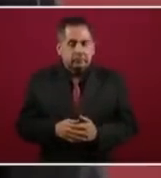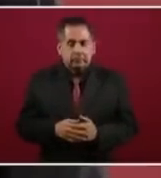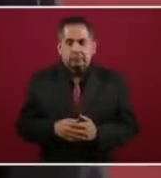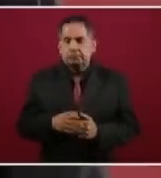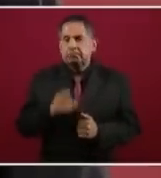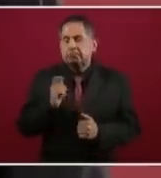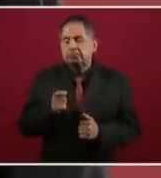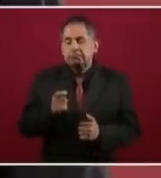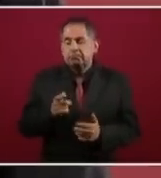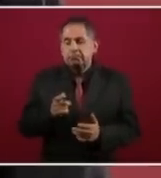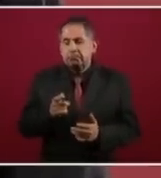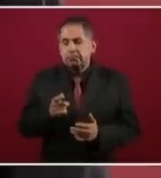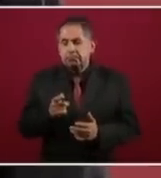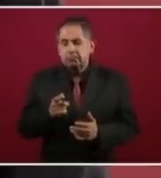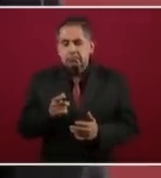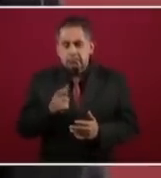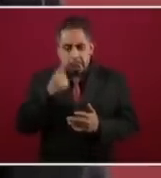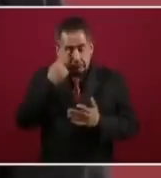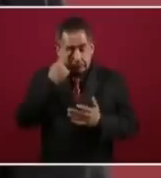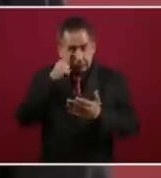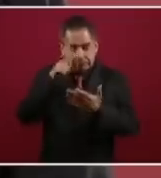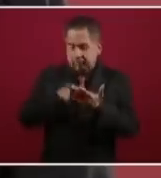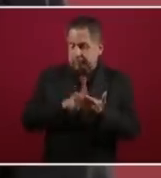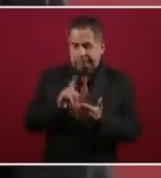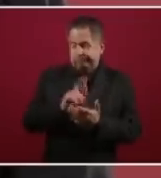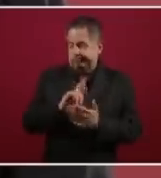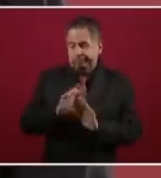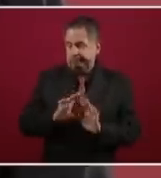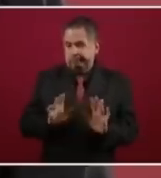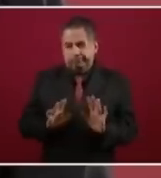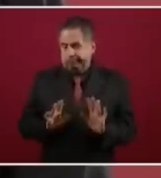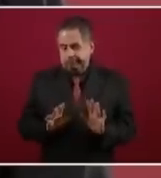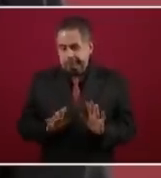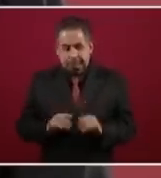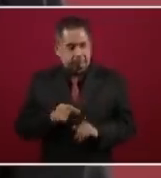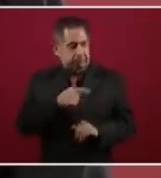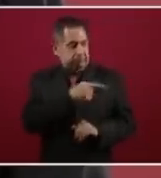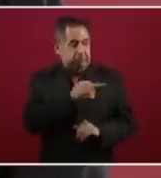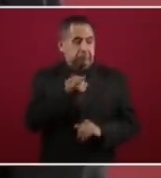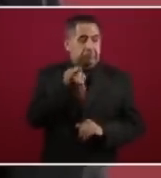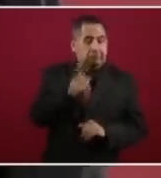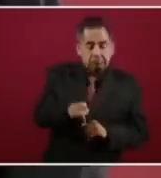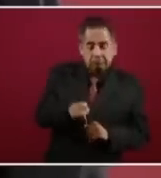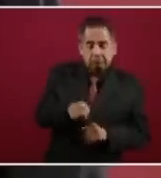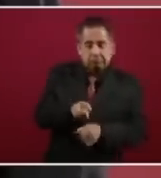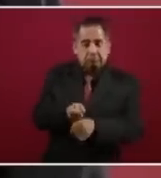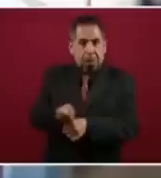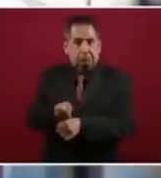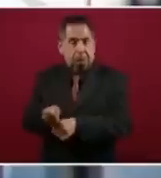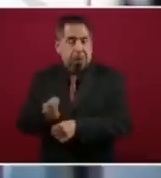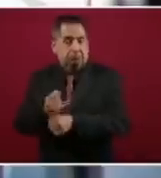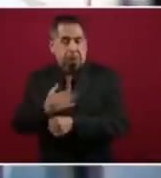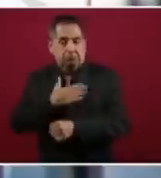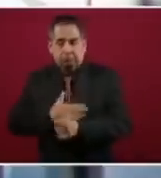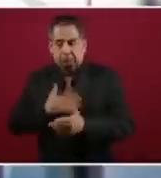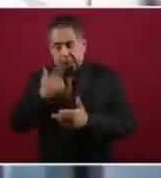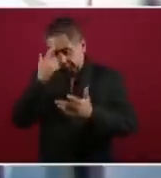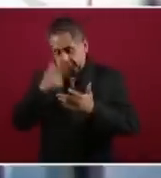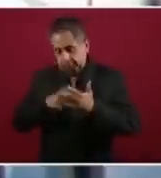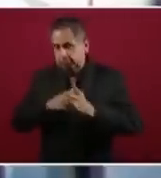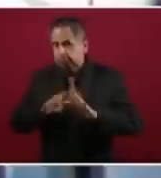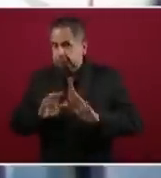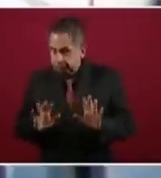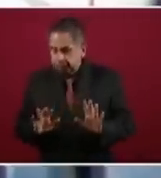no lo creo capaz de cometer una injusticia.